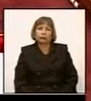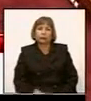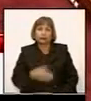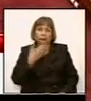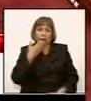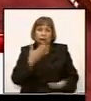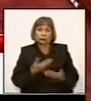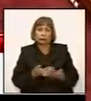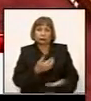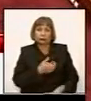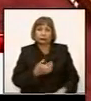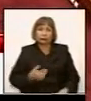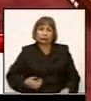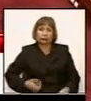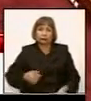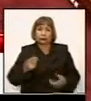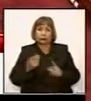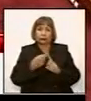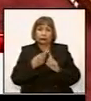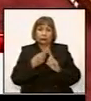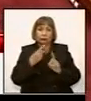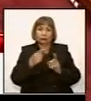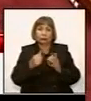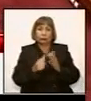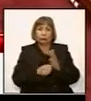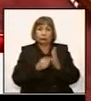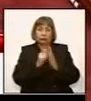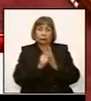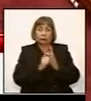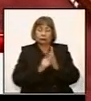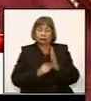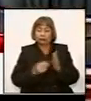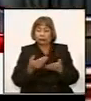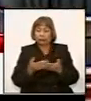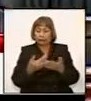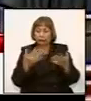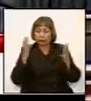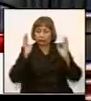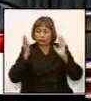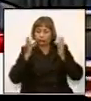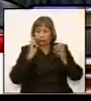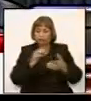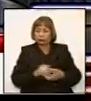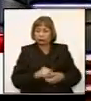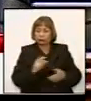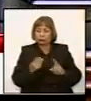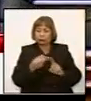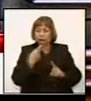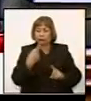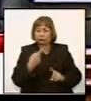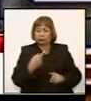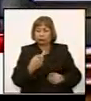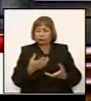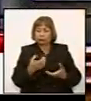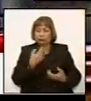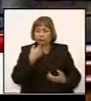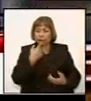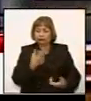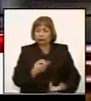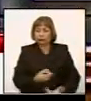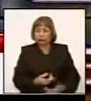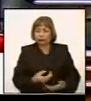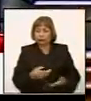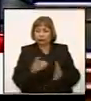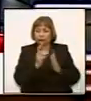Gracias, presidente. Como una de las autoras de este proyecto, creo que aquí hay algunas confusiones. Primeramente, quiero decir que en